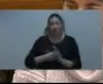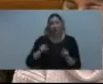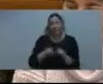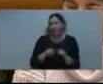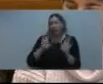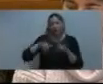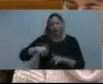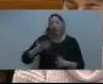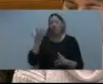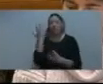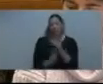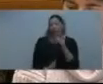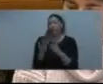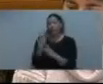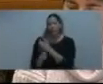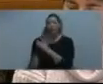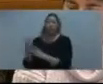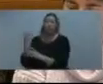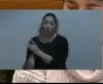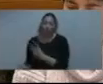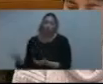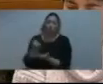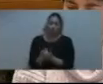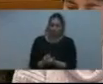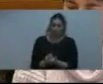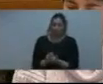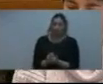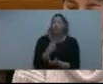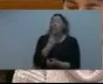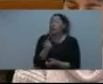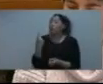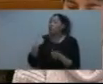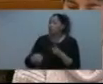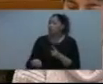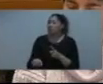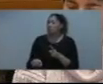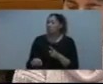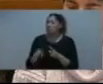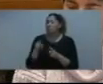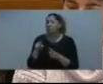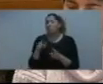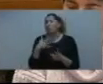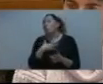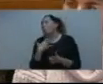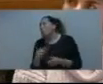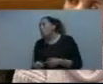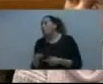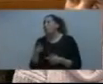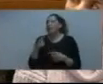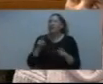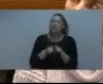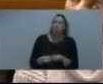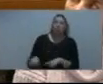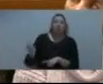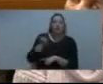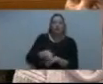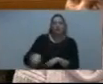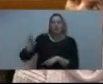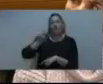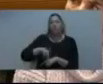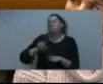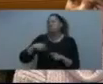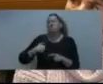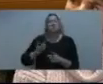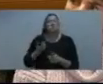y condenados al fracaso. Y sí le digo una cosa, aquí hay una cosa que me le va a sonar repetido, lo voy a repetir todas las veces que hagan falta. Uno